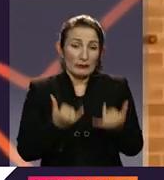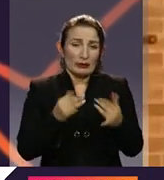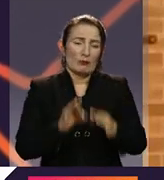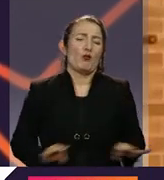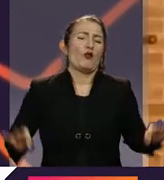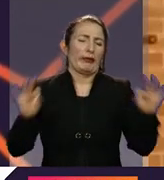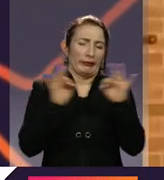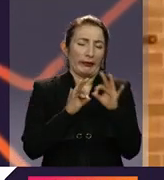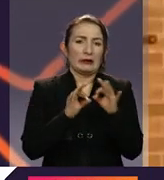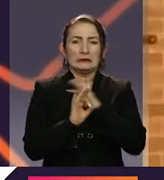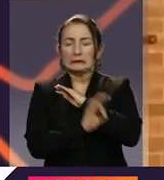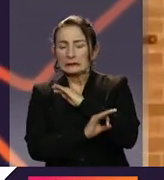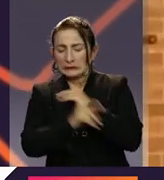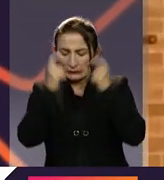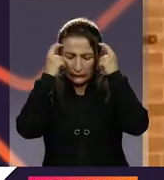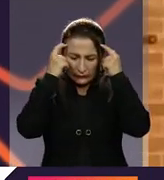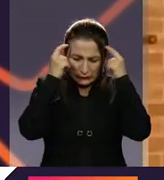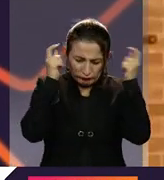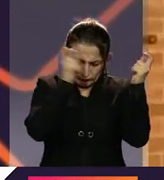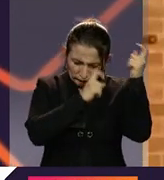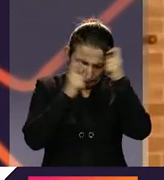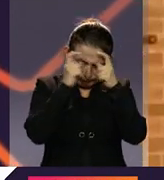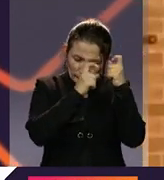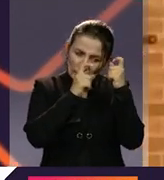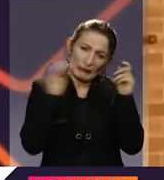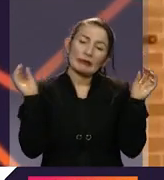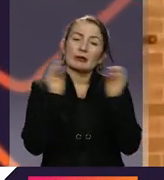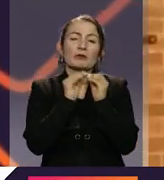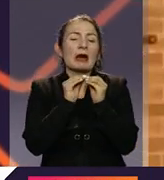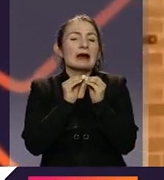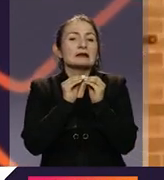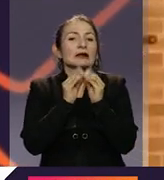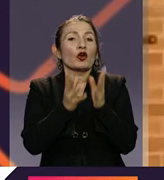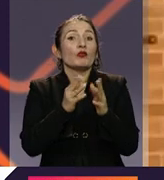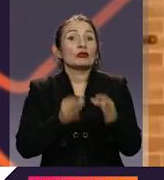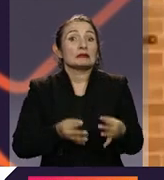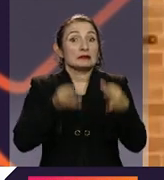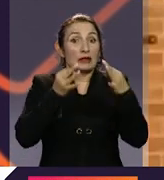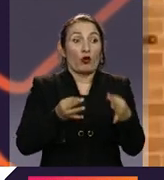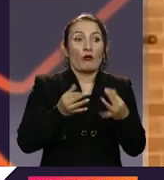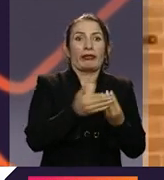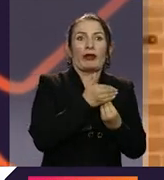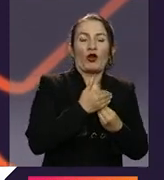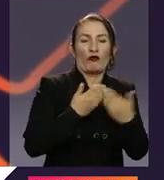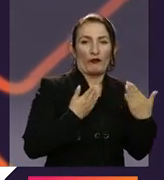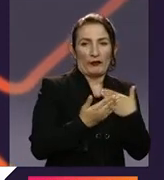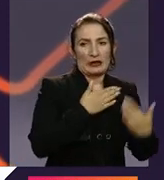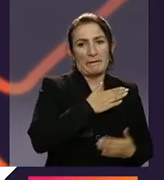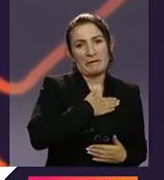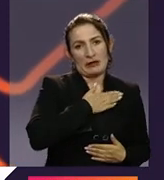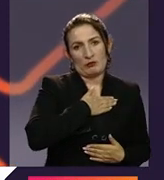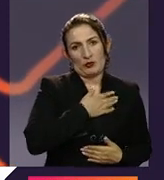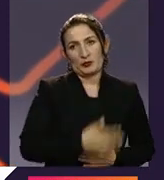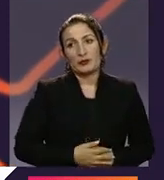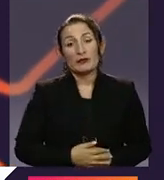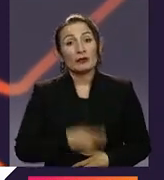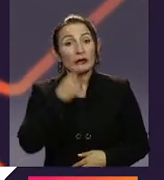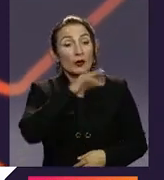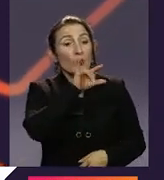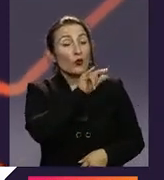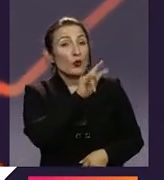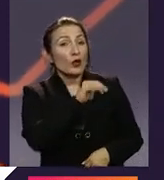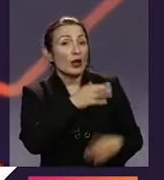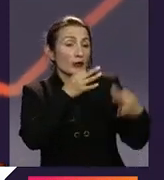muy, muy fundamental. Y también tener como seguridad y confianza en uno mismo. Por ahora solo Julián tiene su